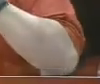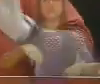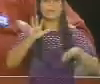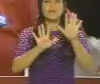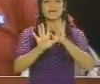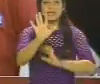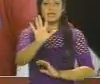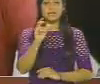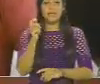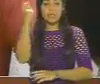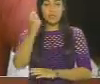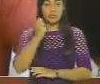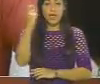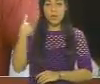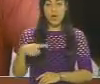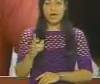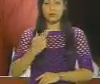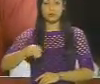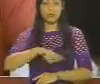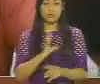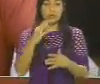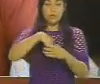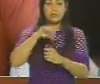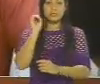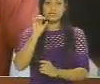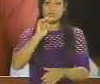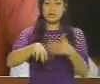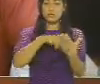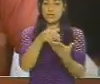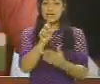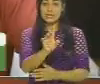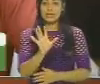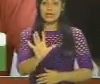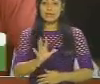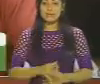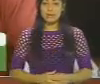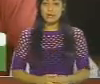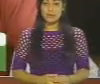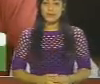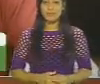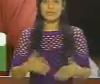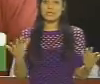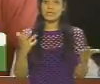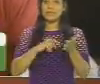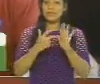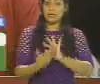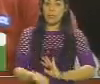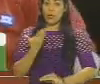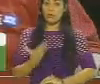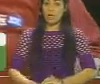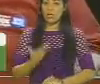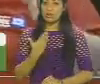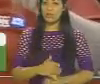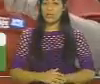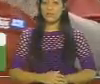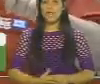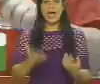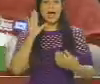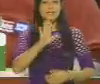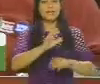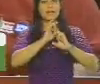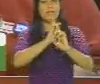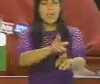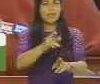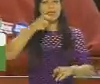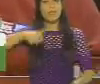Son 15 diputados que tenemos, perdón. 15 diputados. Hay que ver lo que eso significa. Y esa es la respuesta